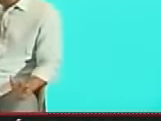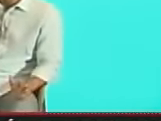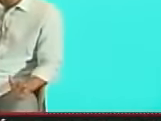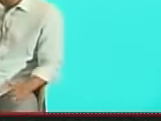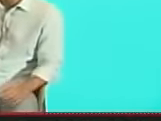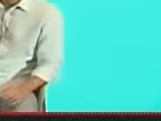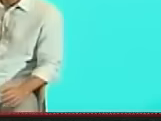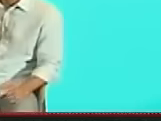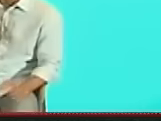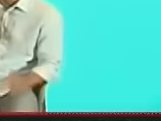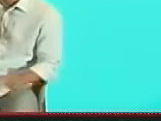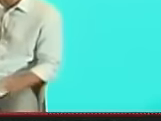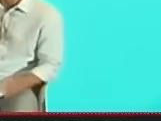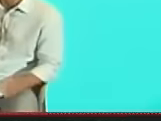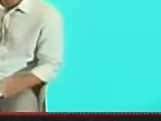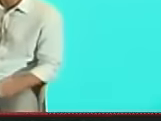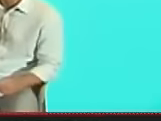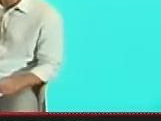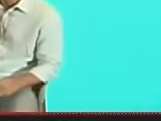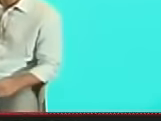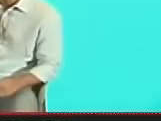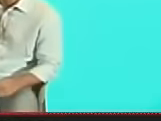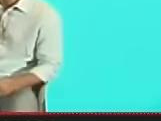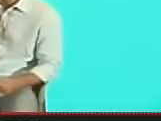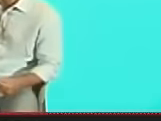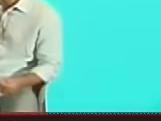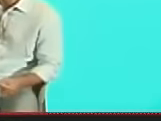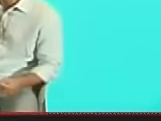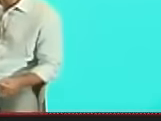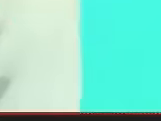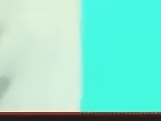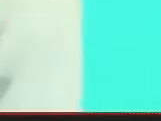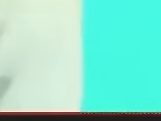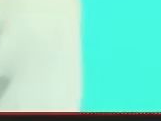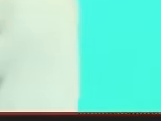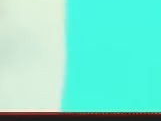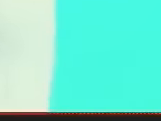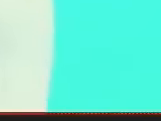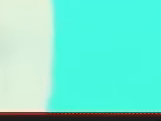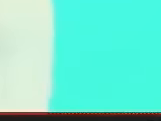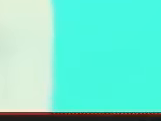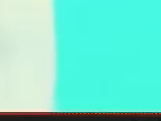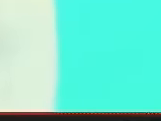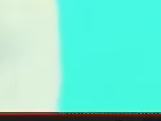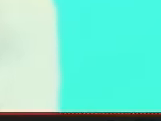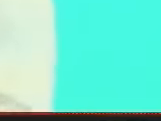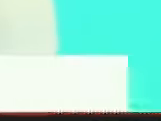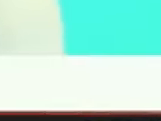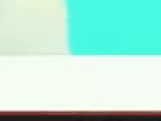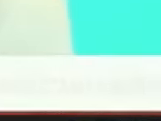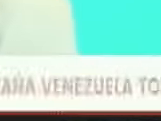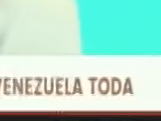manera abrumadora y dio un mandato en el caso venezolano la máxima autoridad es el pueblo